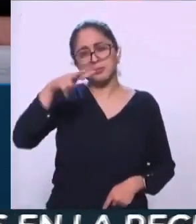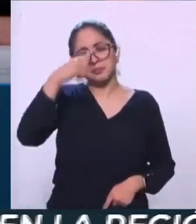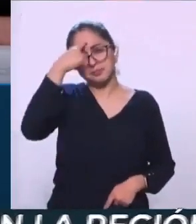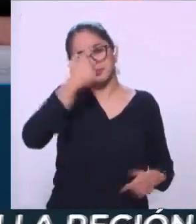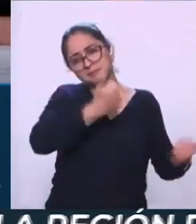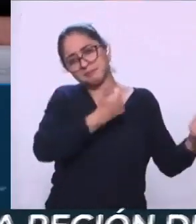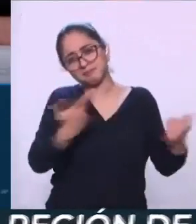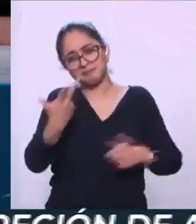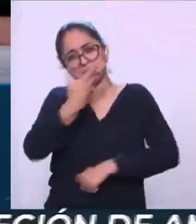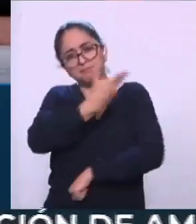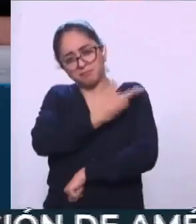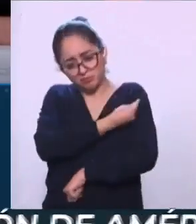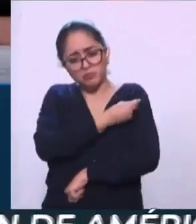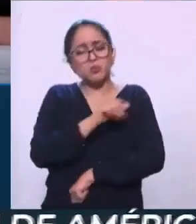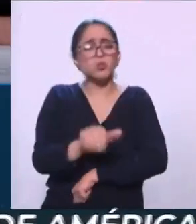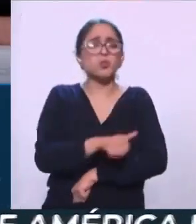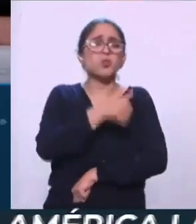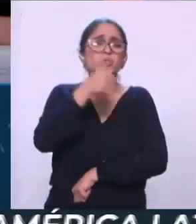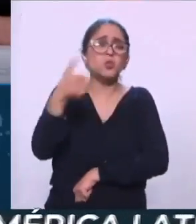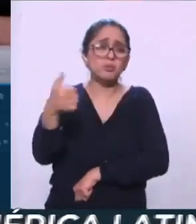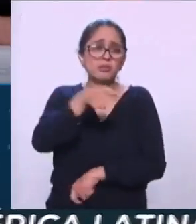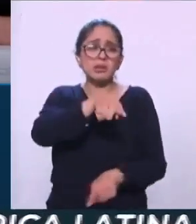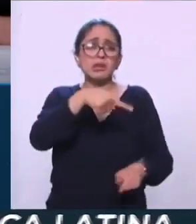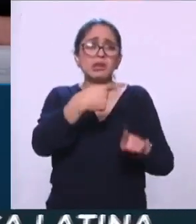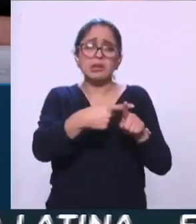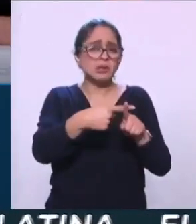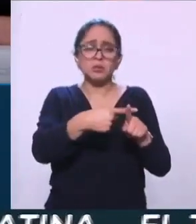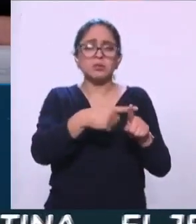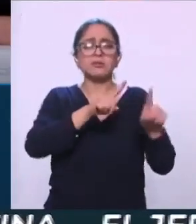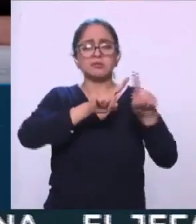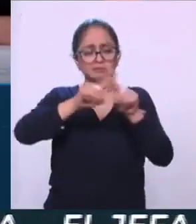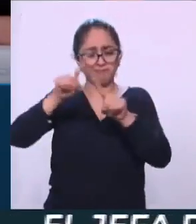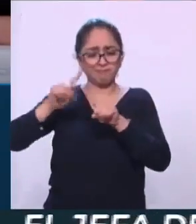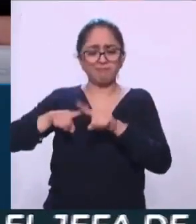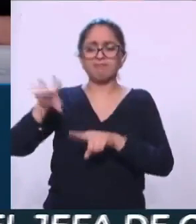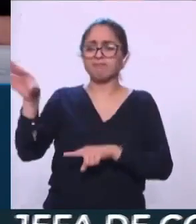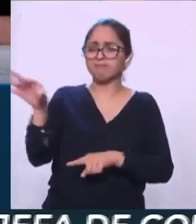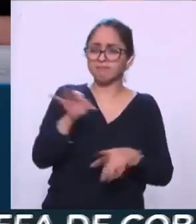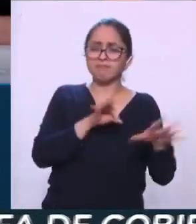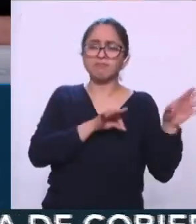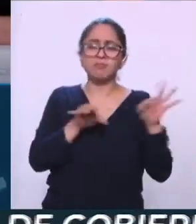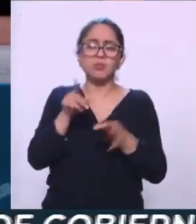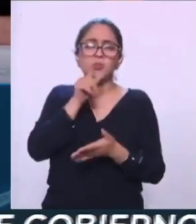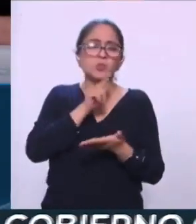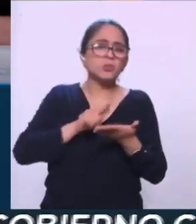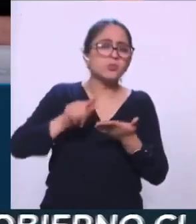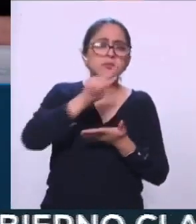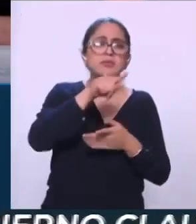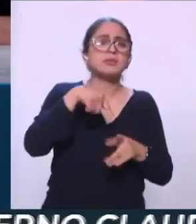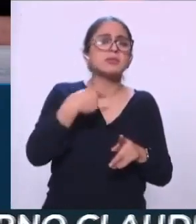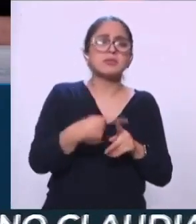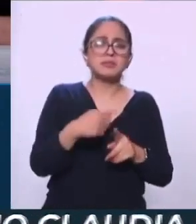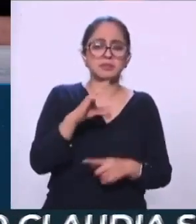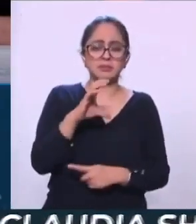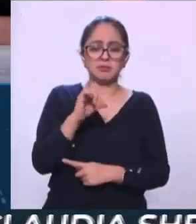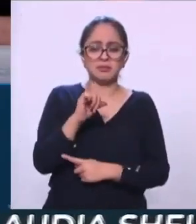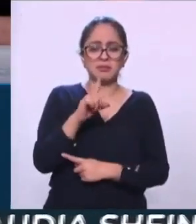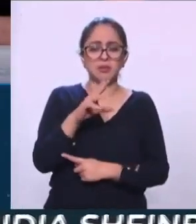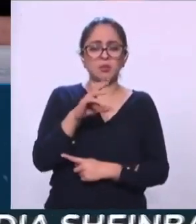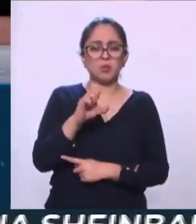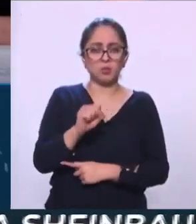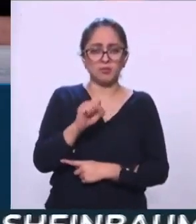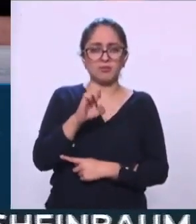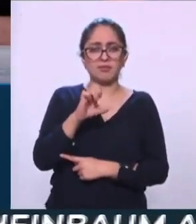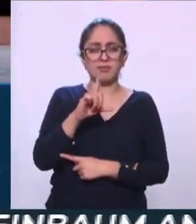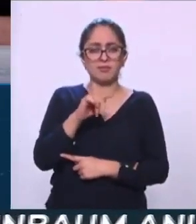que fueron amplificadas, no por su autor, pero sí por cuentas que retomaron ese tuit, es un mensaje de Carlos Elizondo, analista del